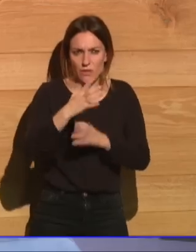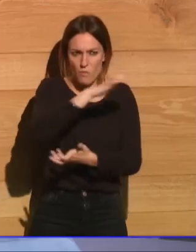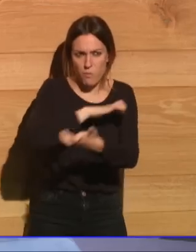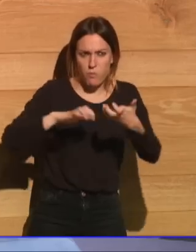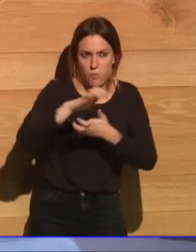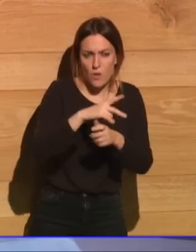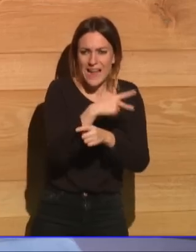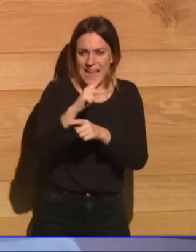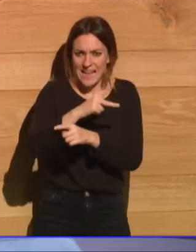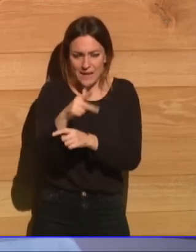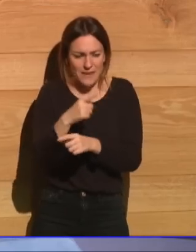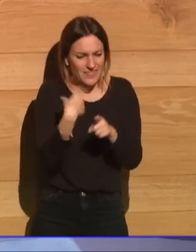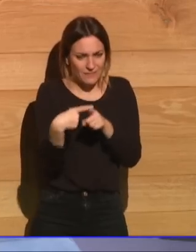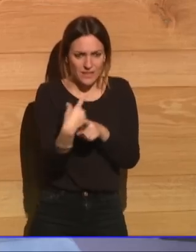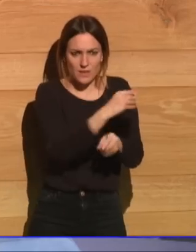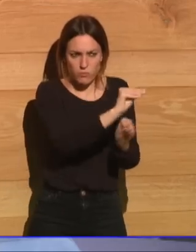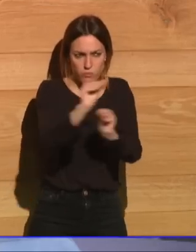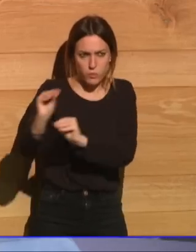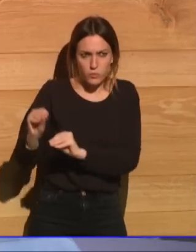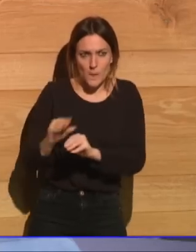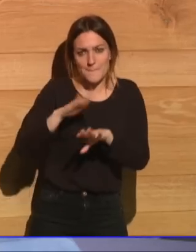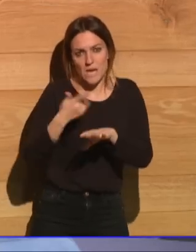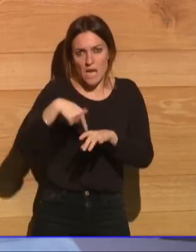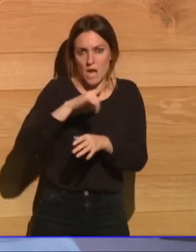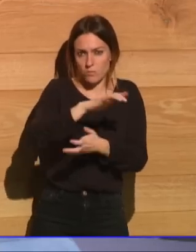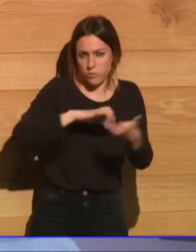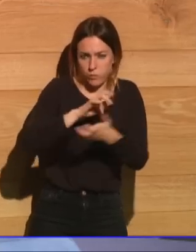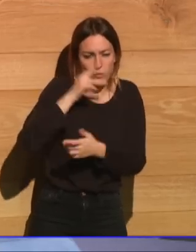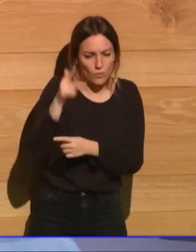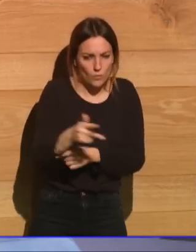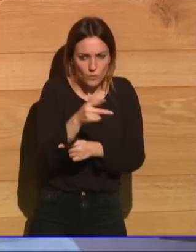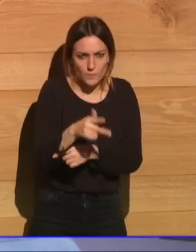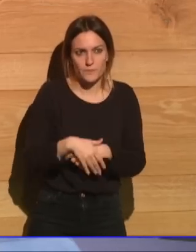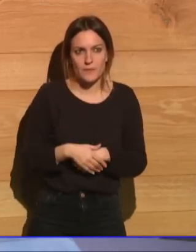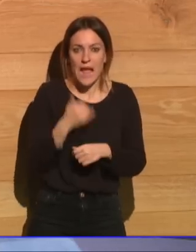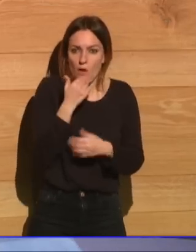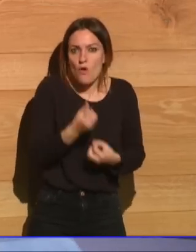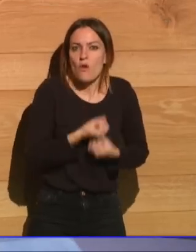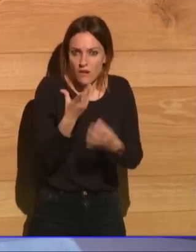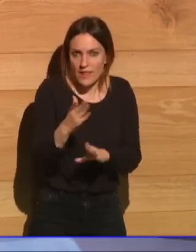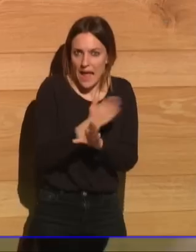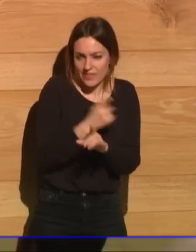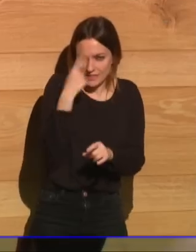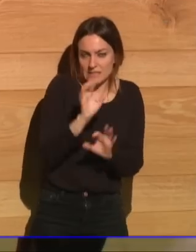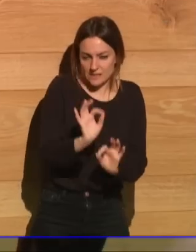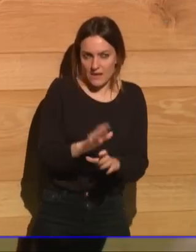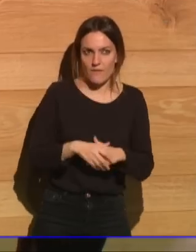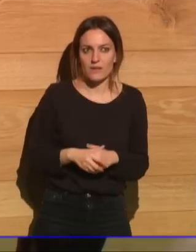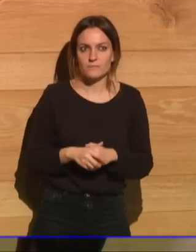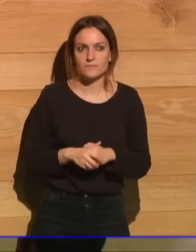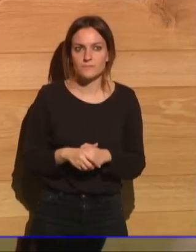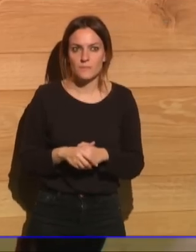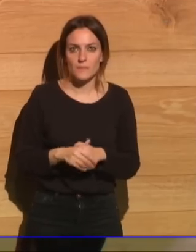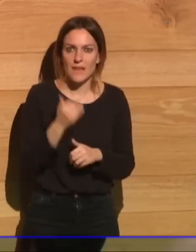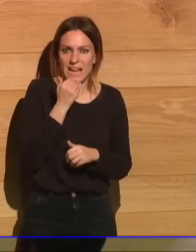caóticas, Ese caos. reparte cámaras Es magnífico. y abraza el accidente, aunque con un sentido narrativo previo muy claro. ¿eh? Y consigue esa cosa que yo entiendo Casi